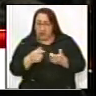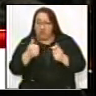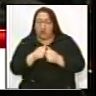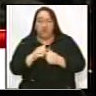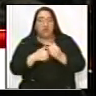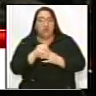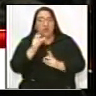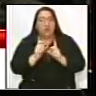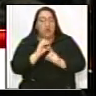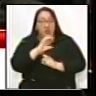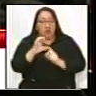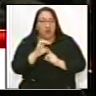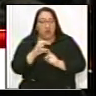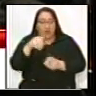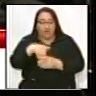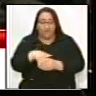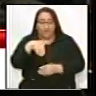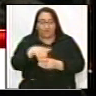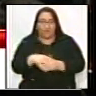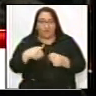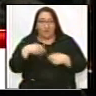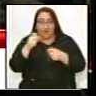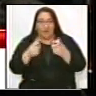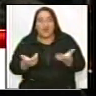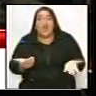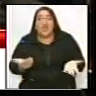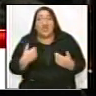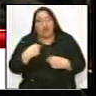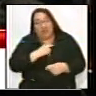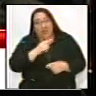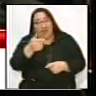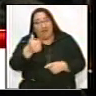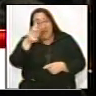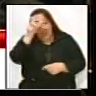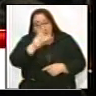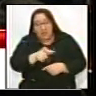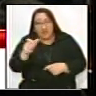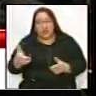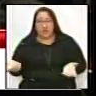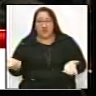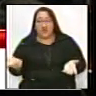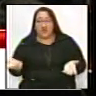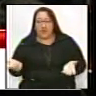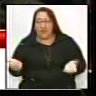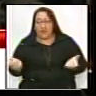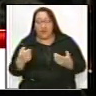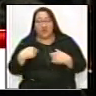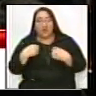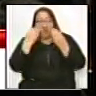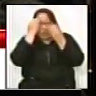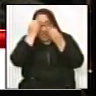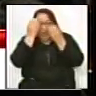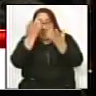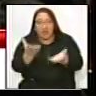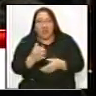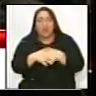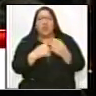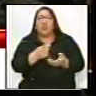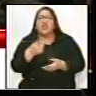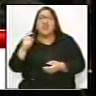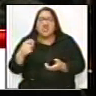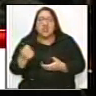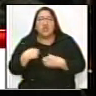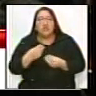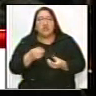del ciudadano, por el voto del ciudadano. Entonces, ¿quién es nuestro jefe? El ciudadano. Entonces, nosotros estamos para atender esas peticiones y